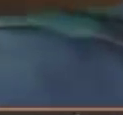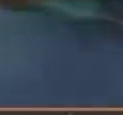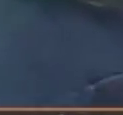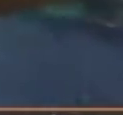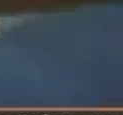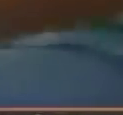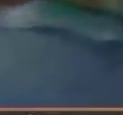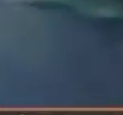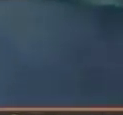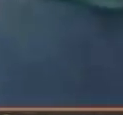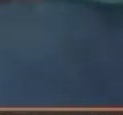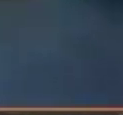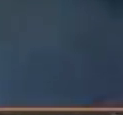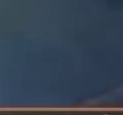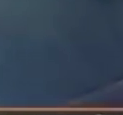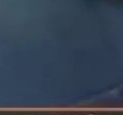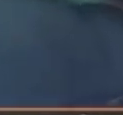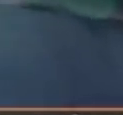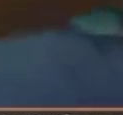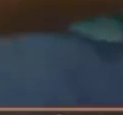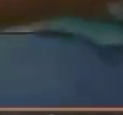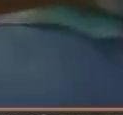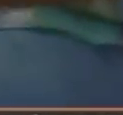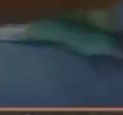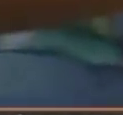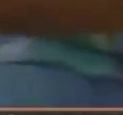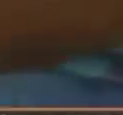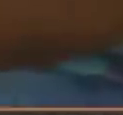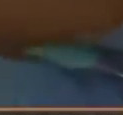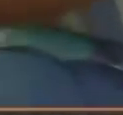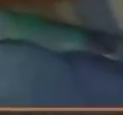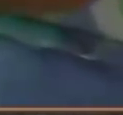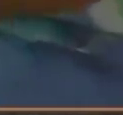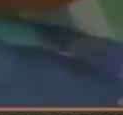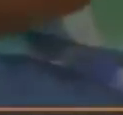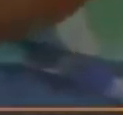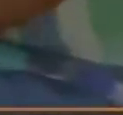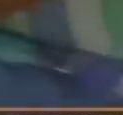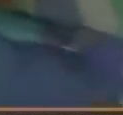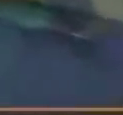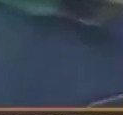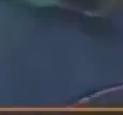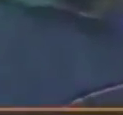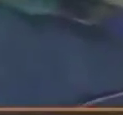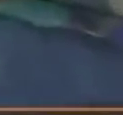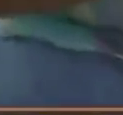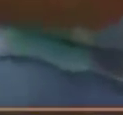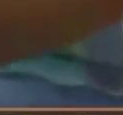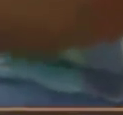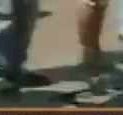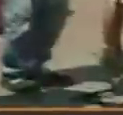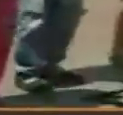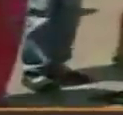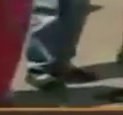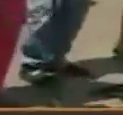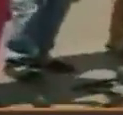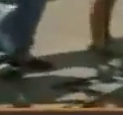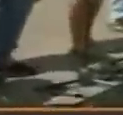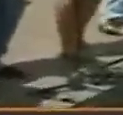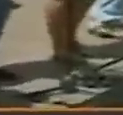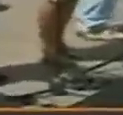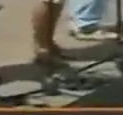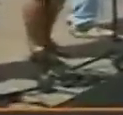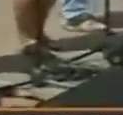del Sistema Bolivariano de Comunicación e Información, bienvenidos a esta transmisión que la hacemos desde el Aeroclub